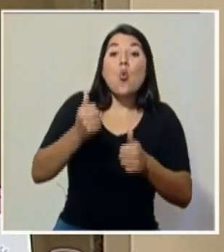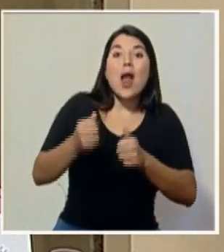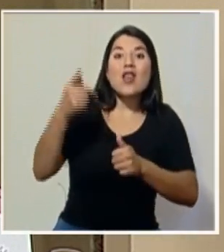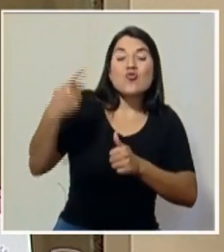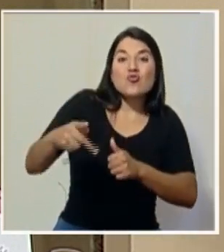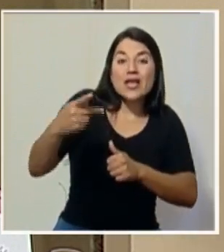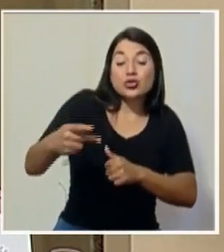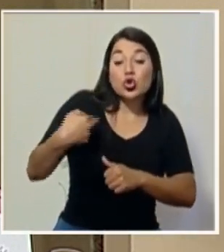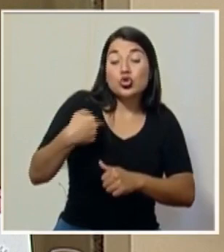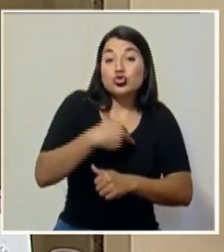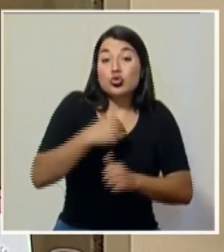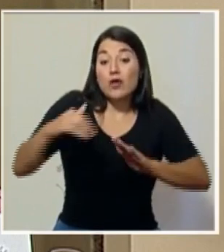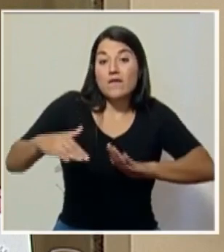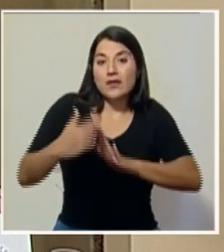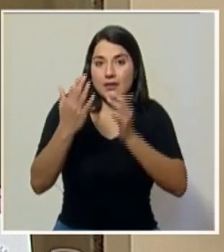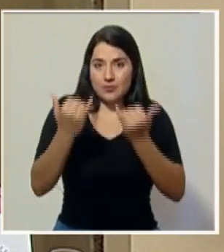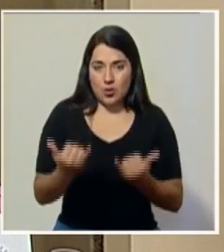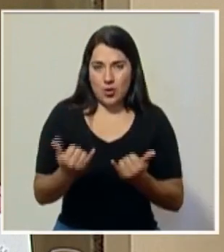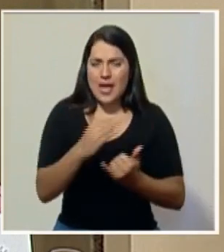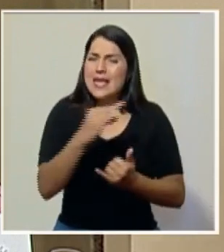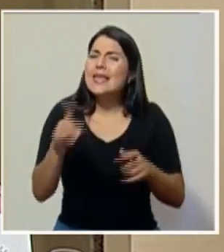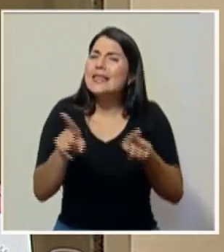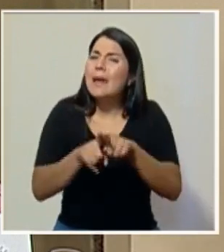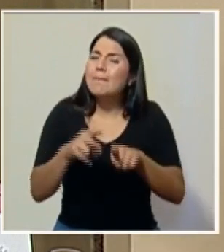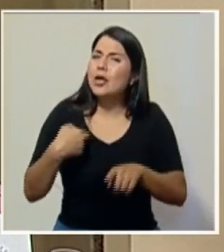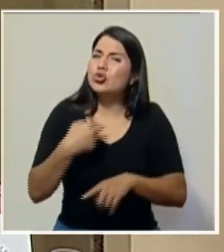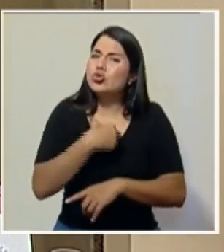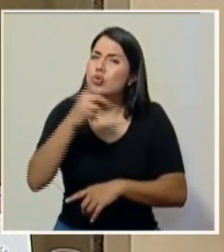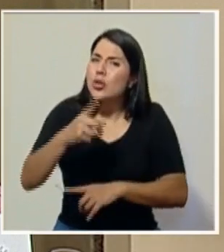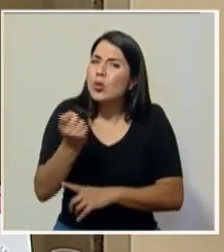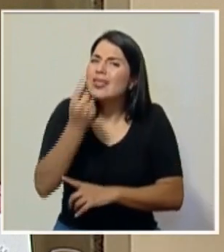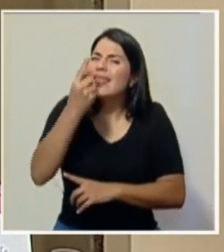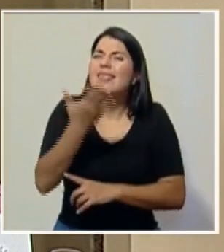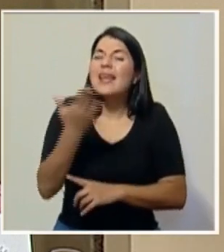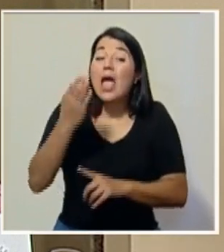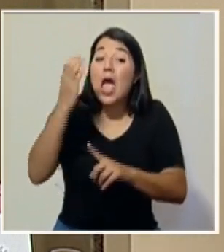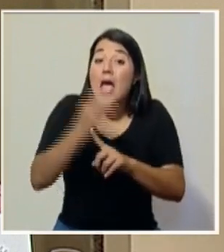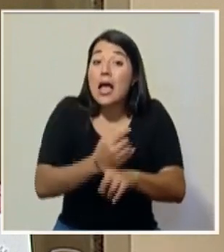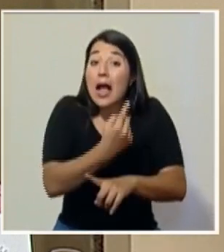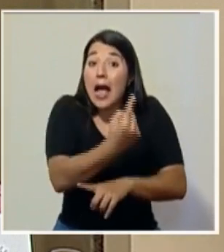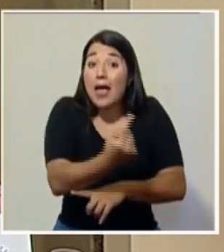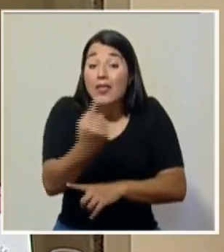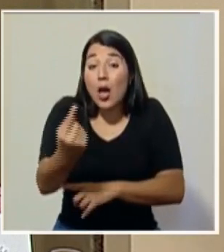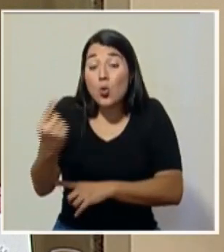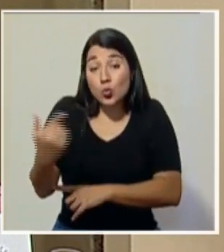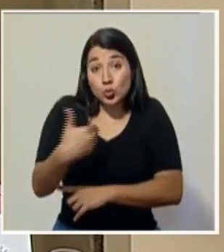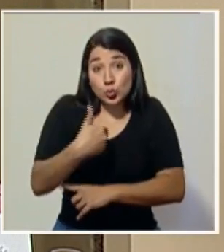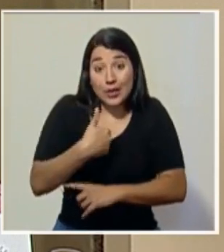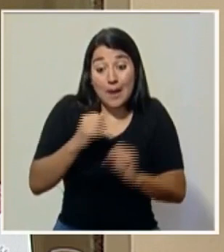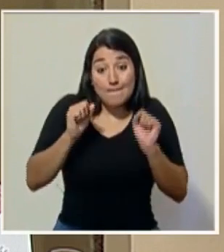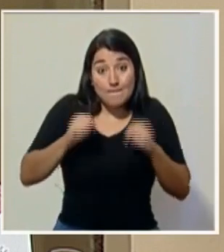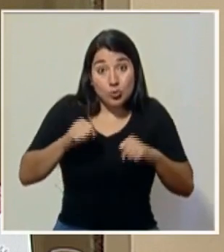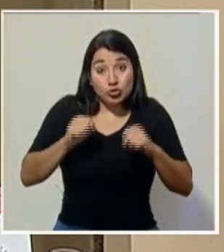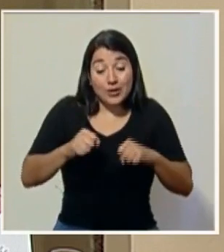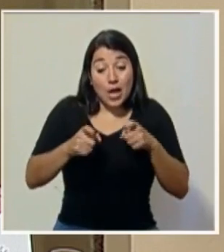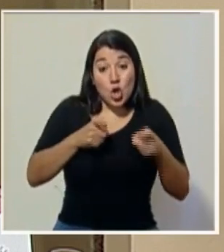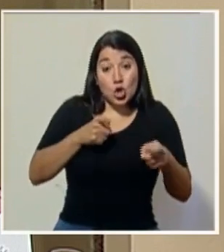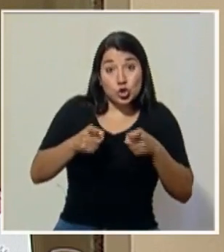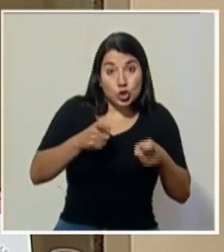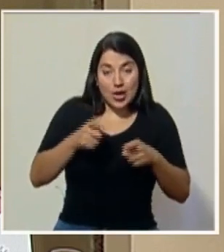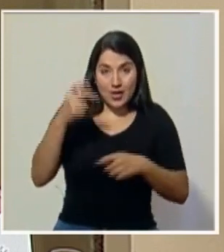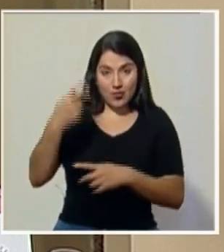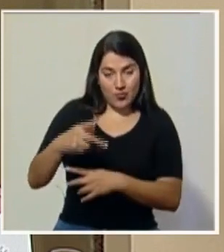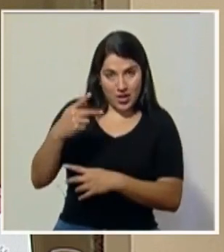nos estamos manejando y también entender que cada uno y cada una de nosotros tiene la posibilidad de administrar